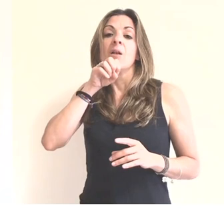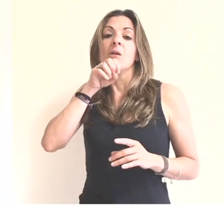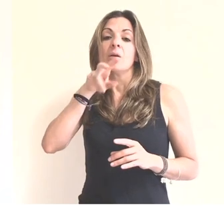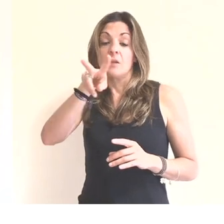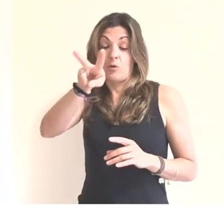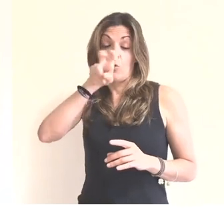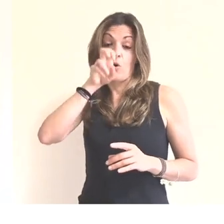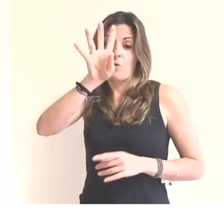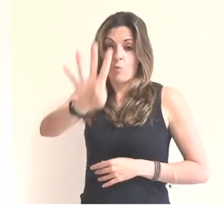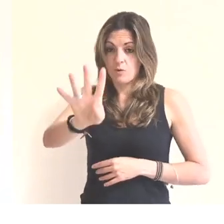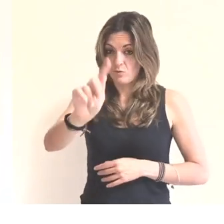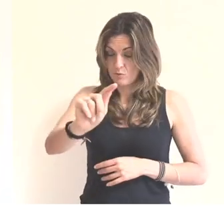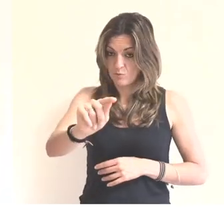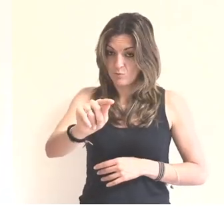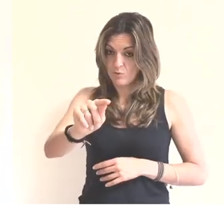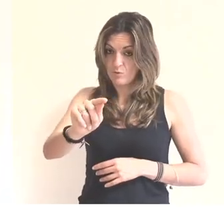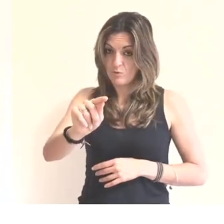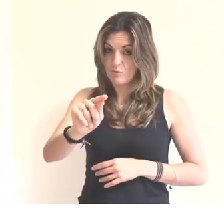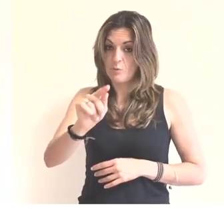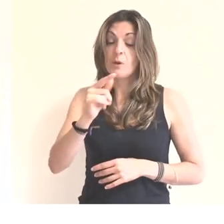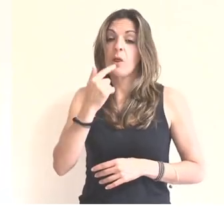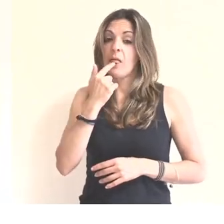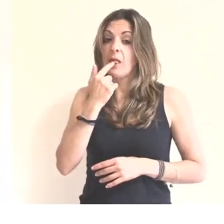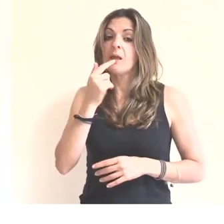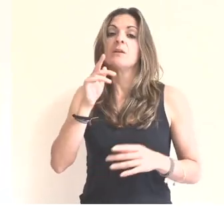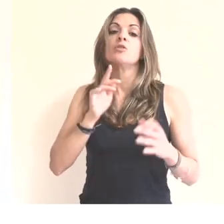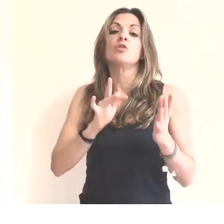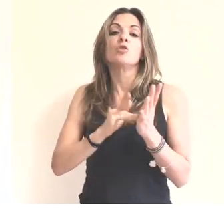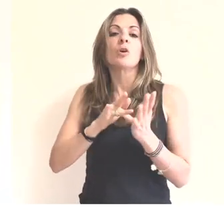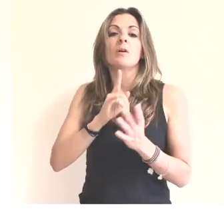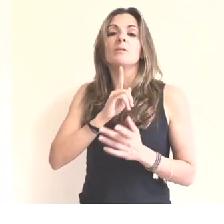paladar. Inhala 4 segundos.